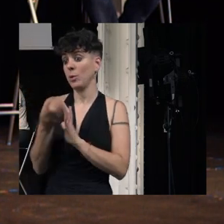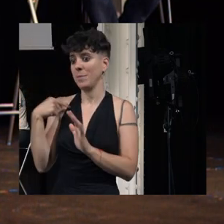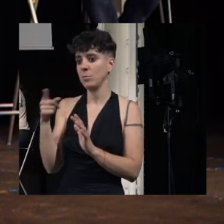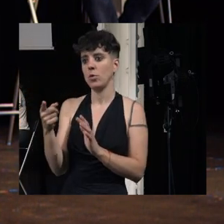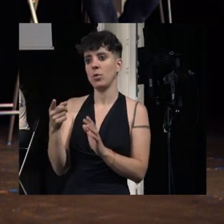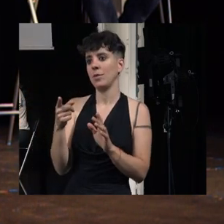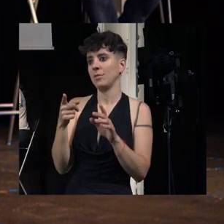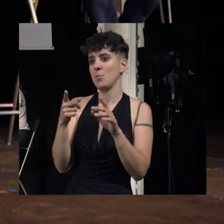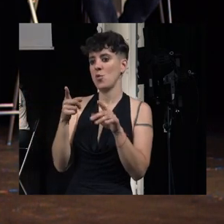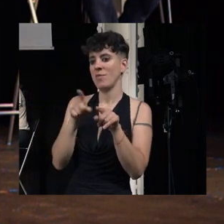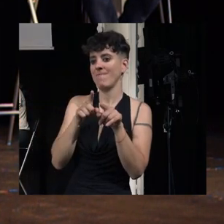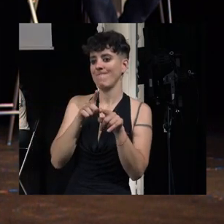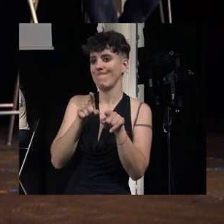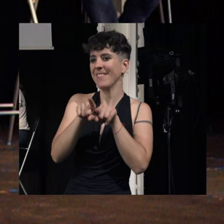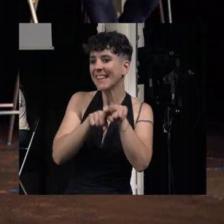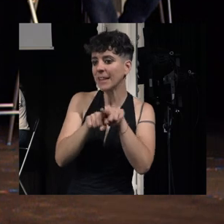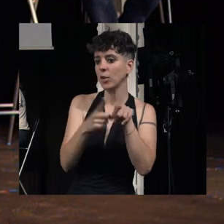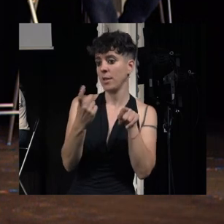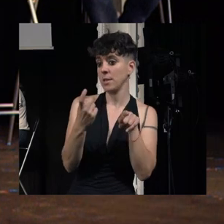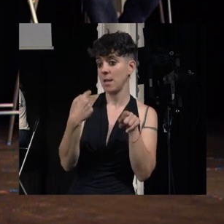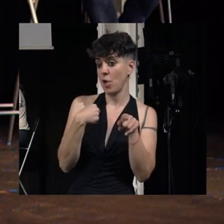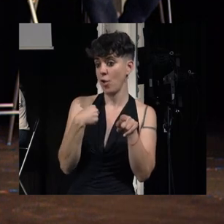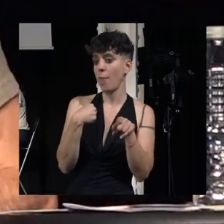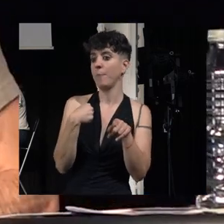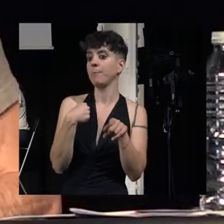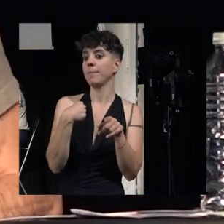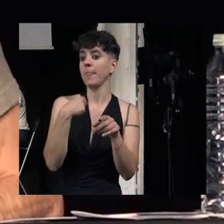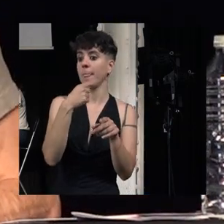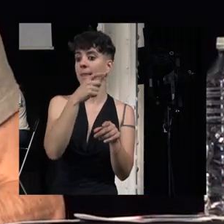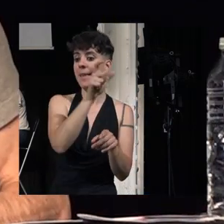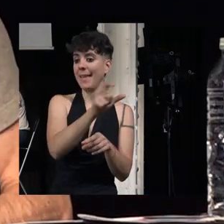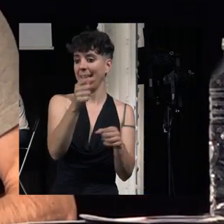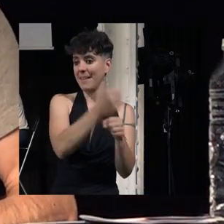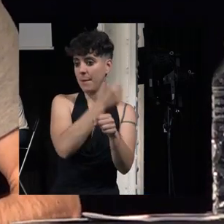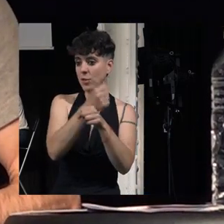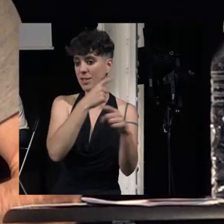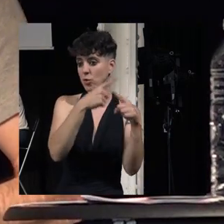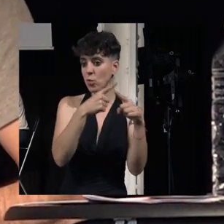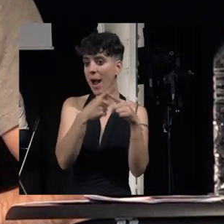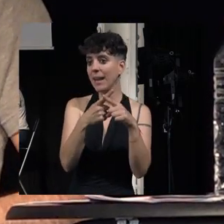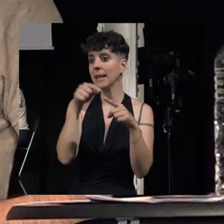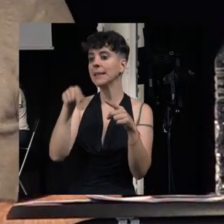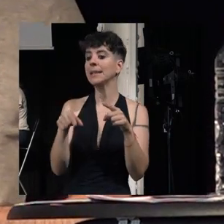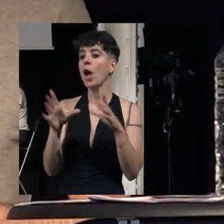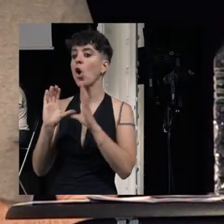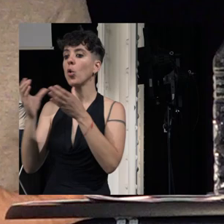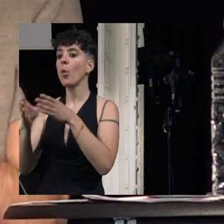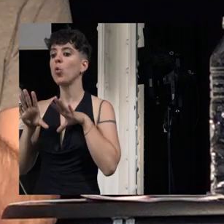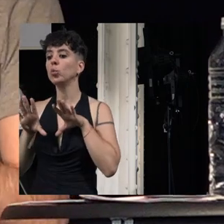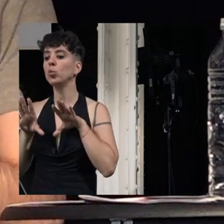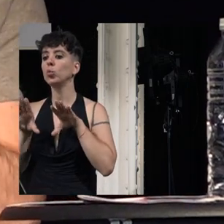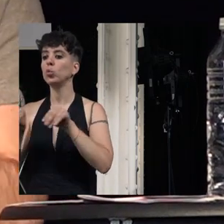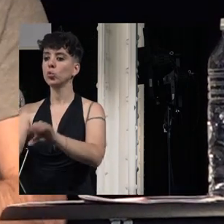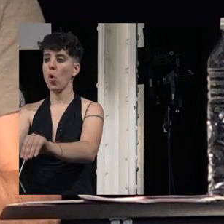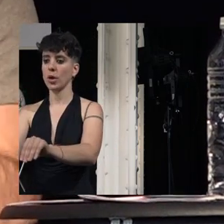sentido crítico, claro. Yo juntaría a las putas, los utilizadores de droga, no sé si se dice así en castellano,